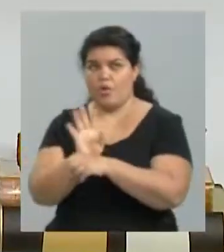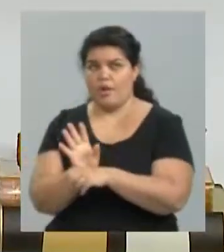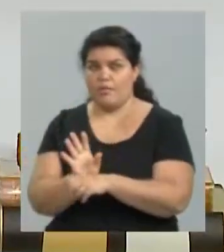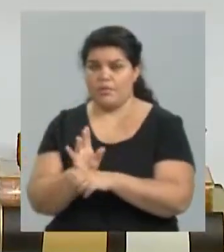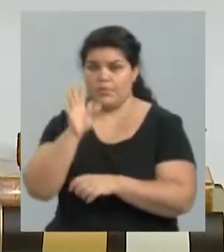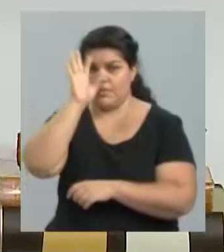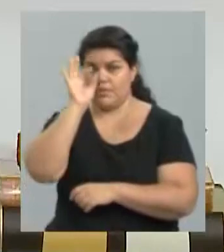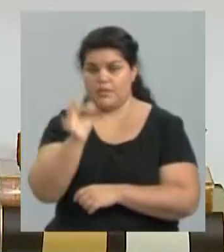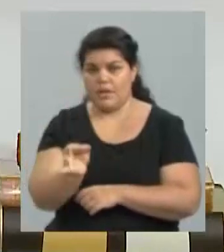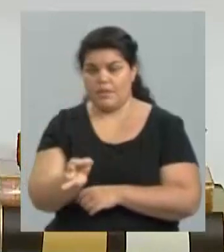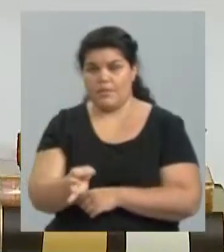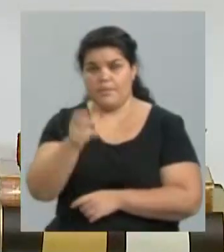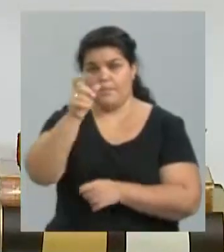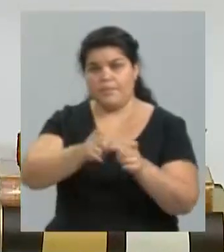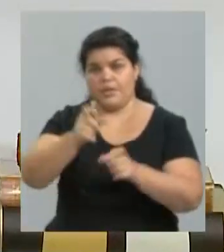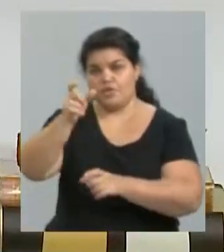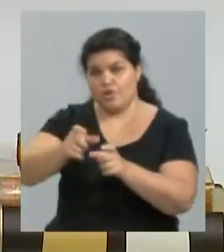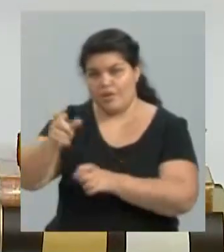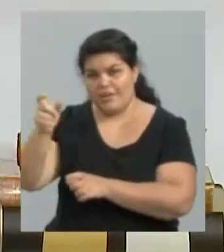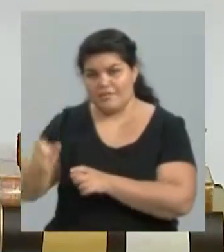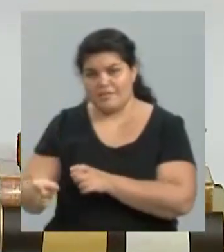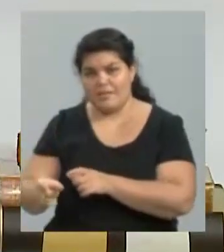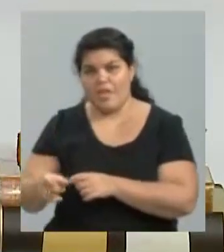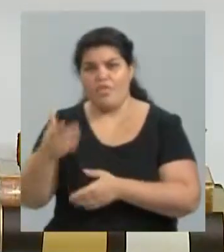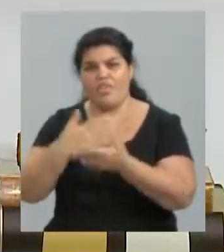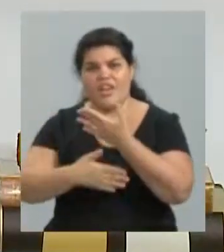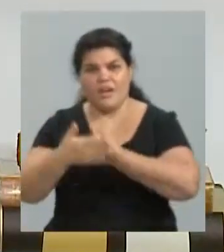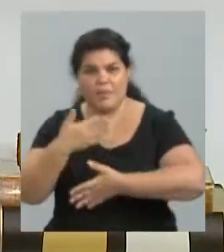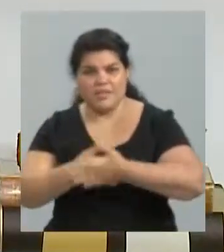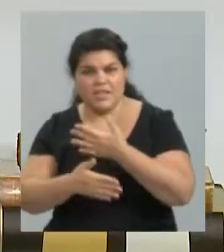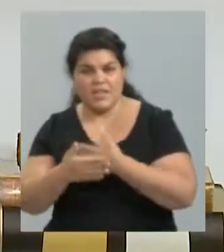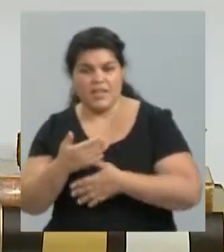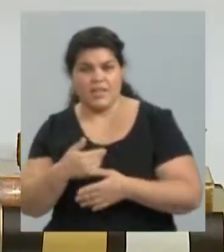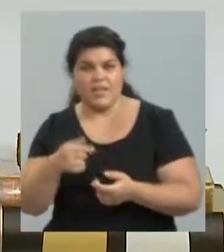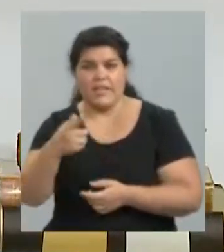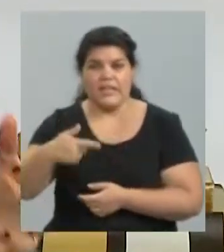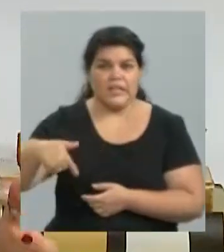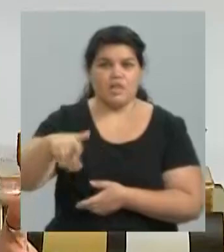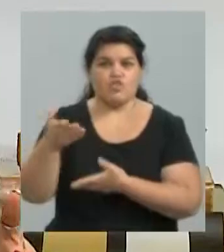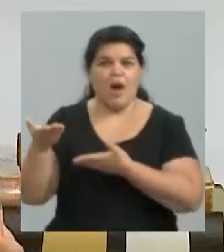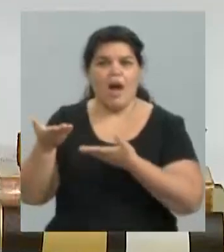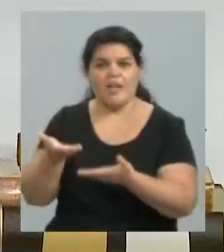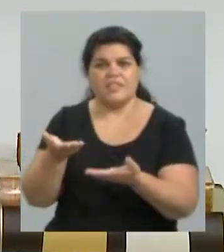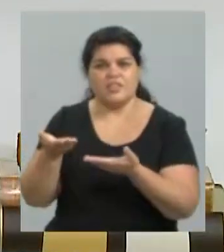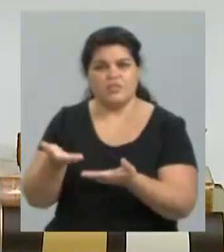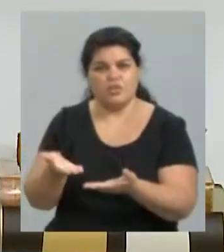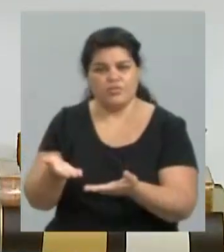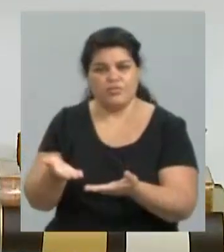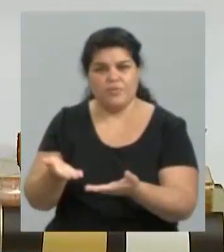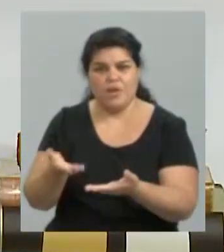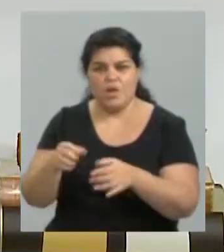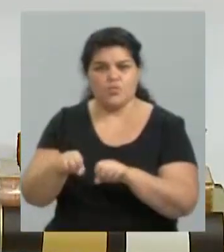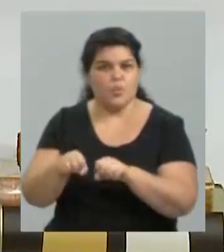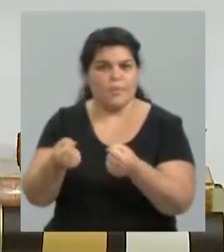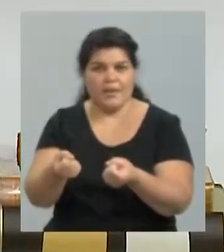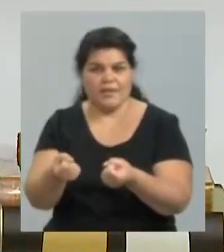casos de gente que, por ejemplo, las personas con discapacidad dejaron tal vez de recibir la atención que debían